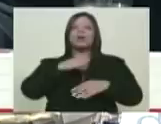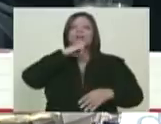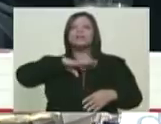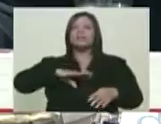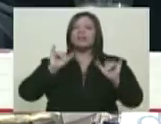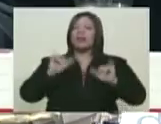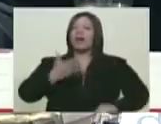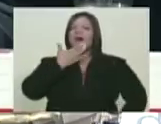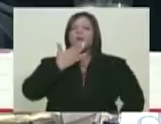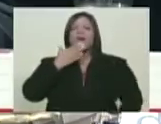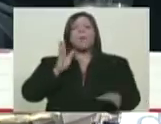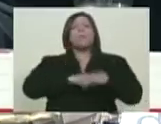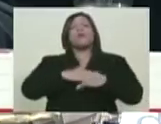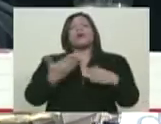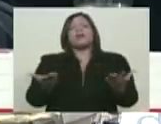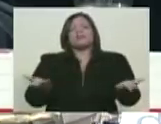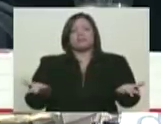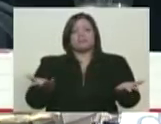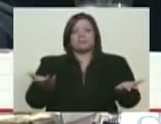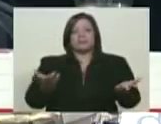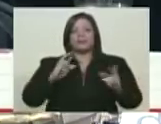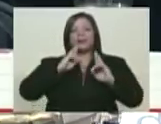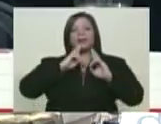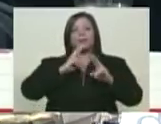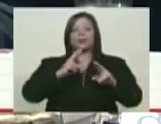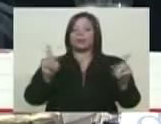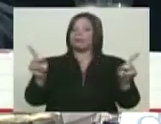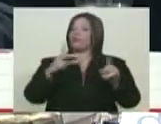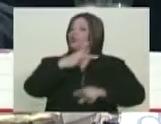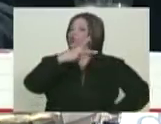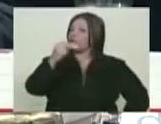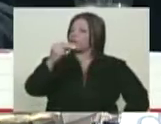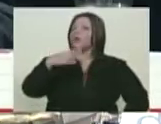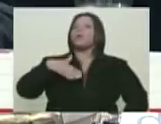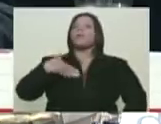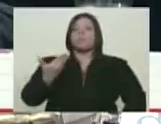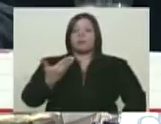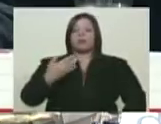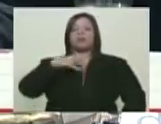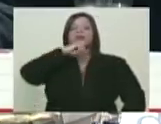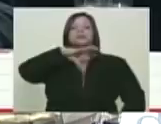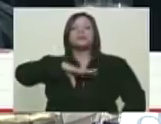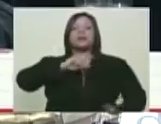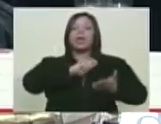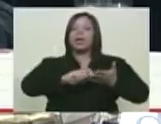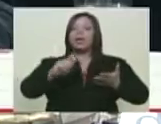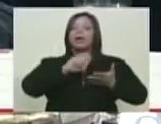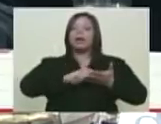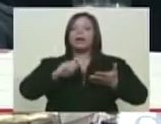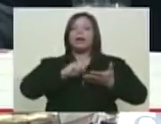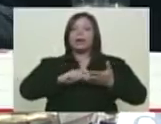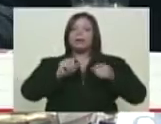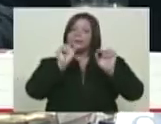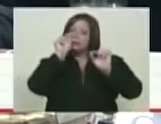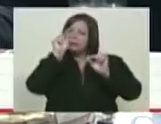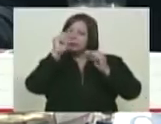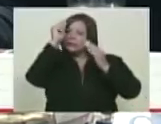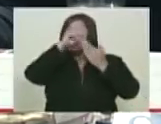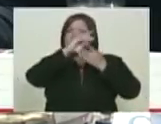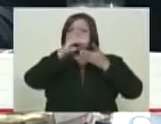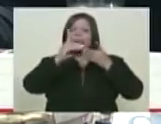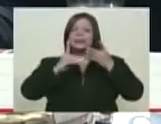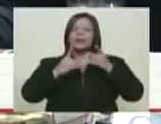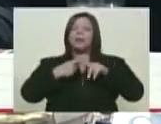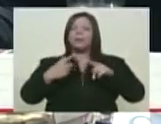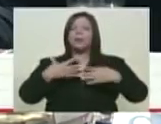que ser aburrida? Y la respuesta a eso, no. Es posible hacer hoy una historia narrativa igual de rigurosa que cualquier historia